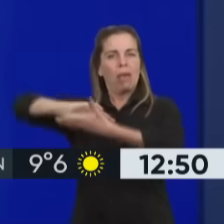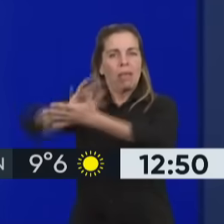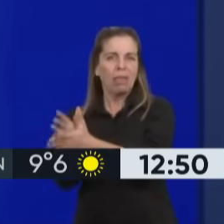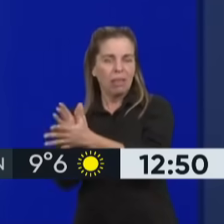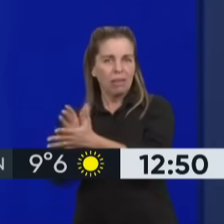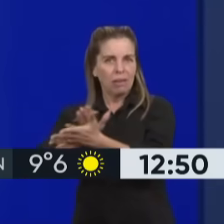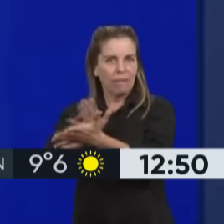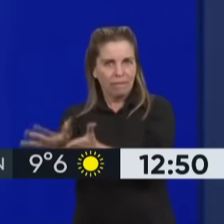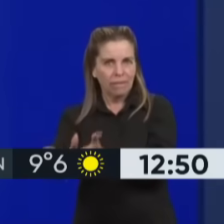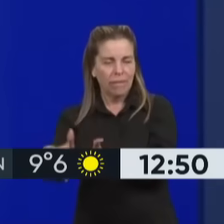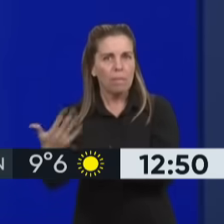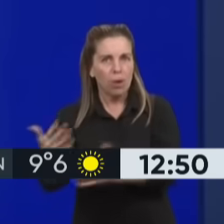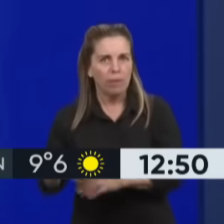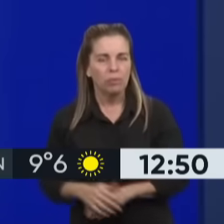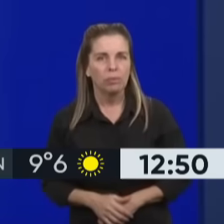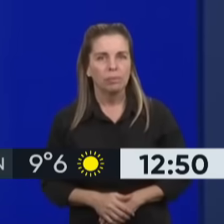Concretamente,